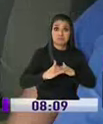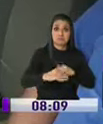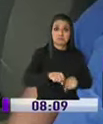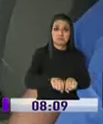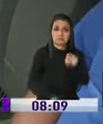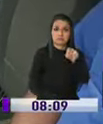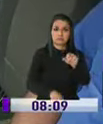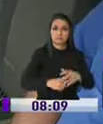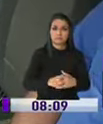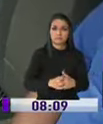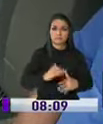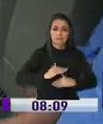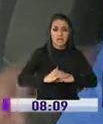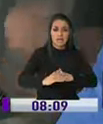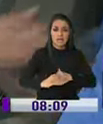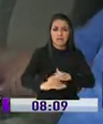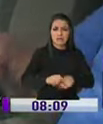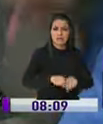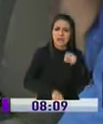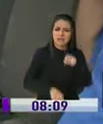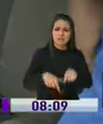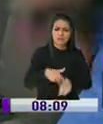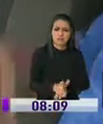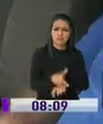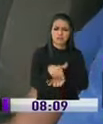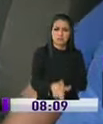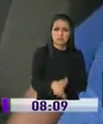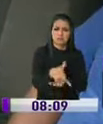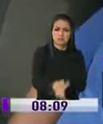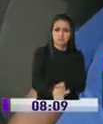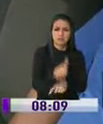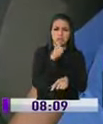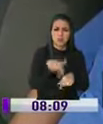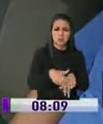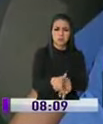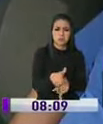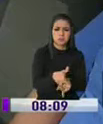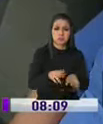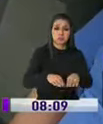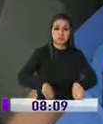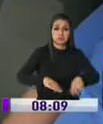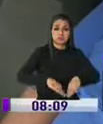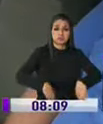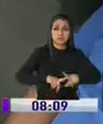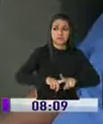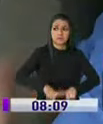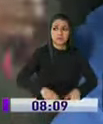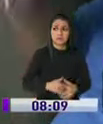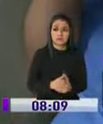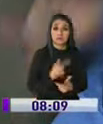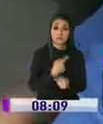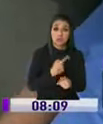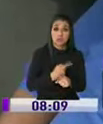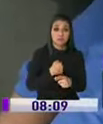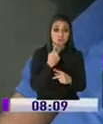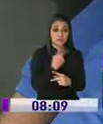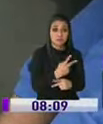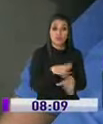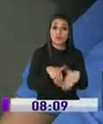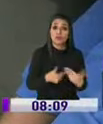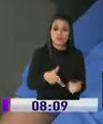calle se daña con el pasar de los carros, de la humedad del agua, se va hundiendo y usted puede verse cómo quedan